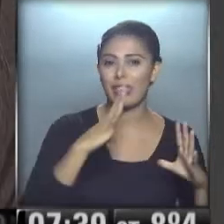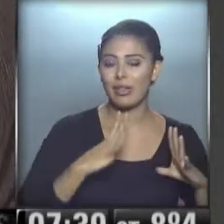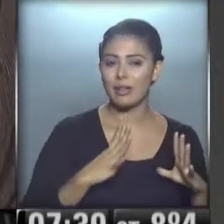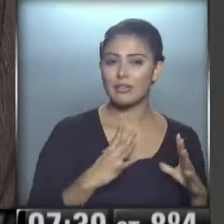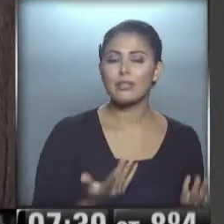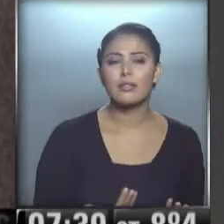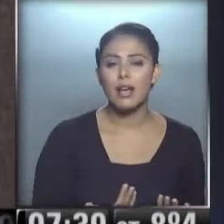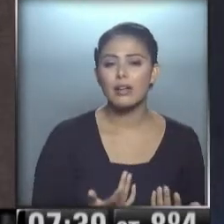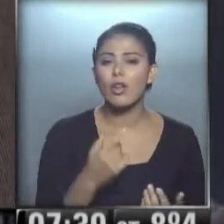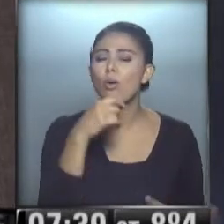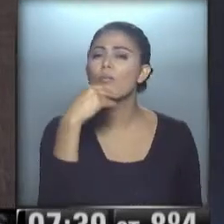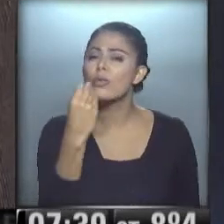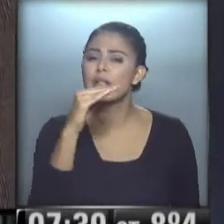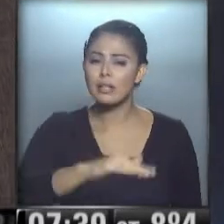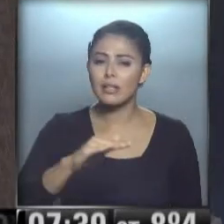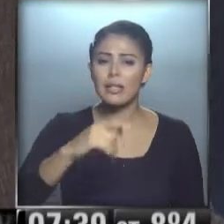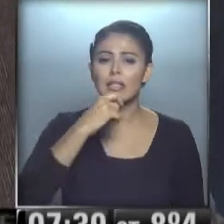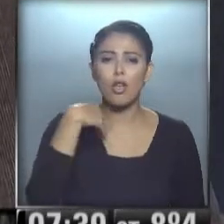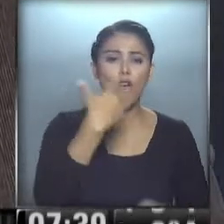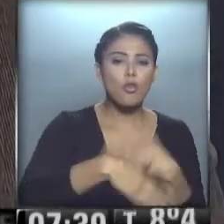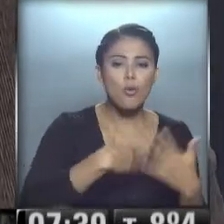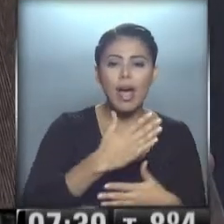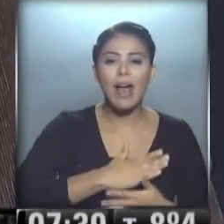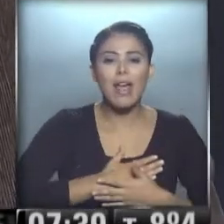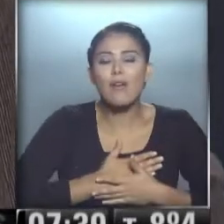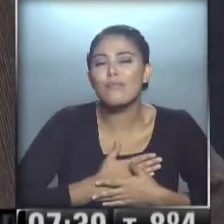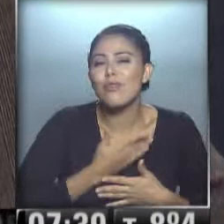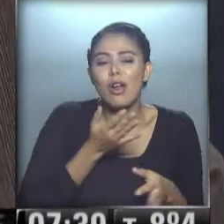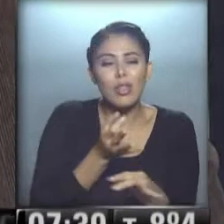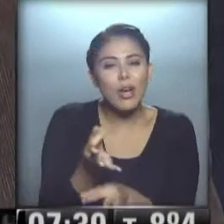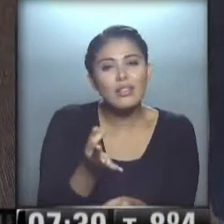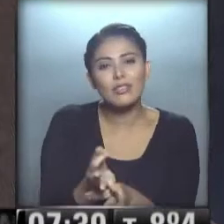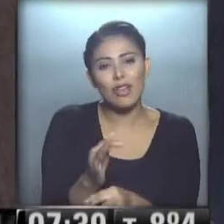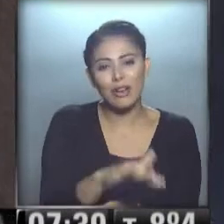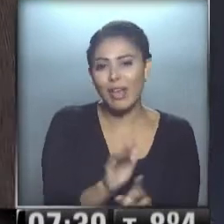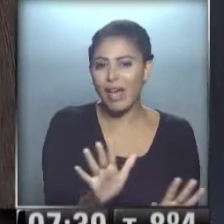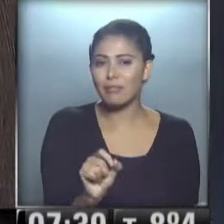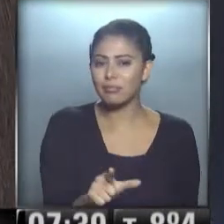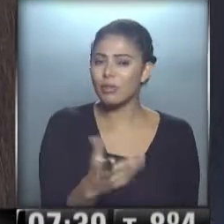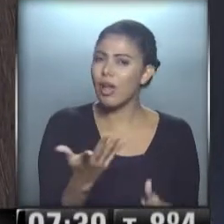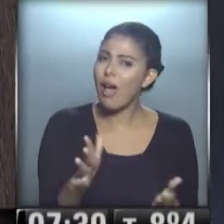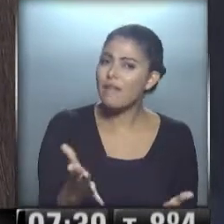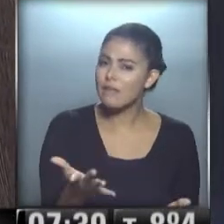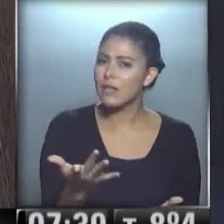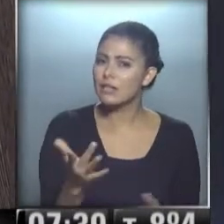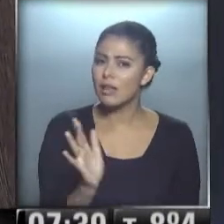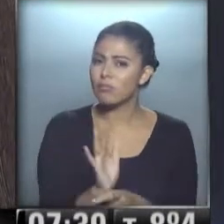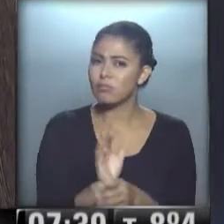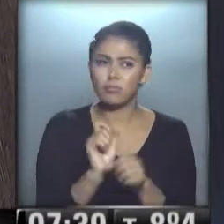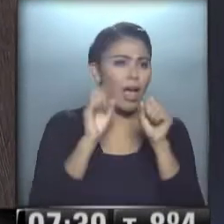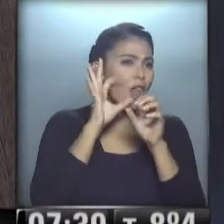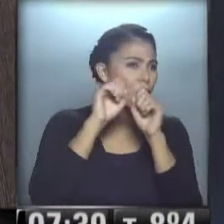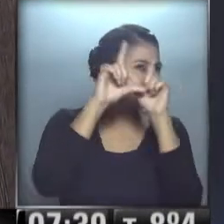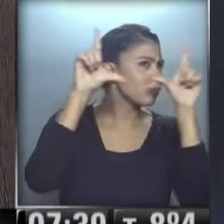¿Qué puede ser la niñez que otra cosa que juegos, que amor, que educación? Aunque parezca mentira, en muchos casos parece una utopía que eso